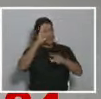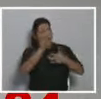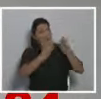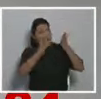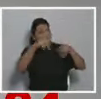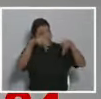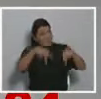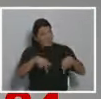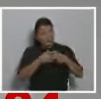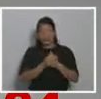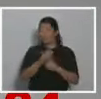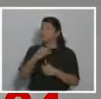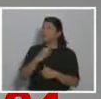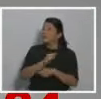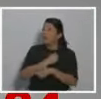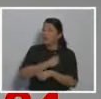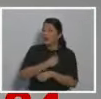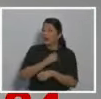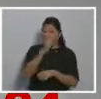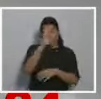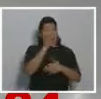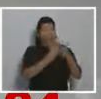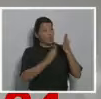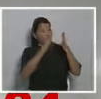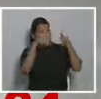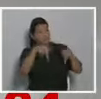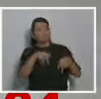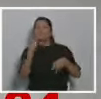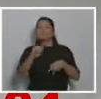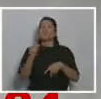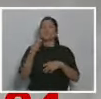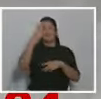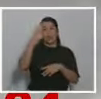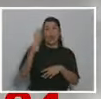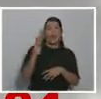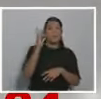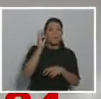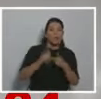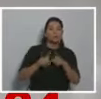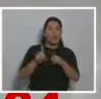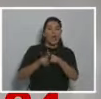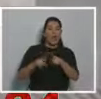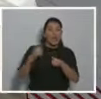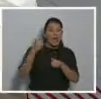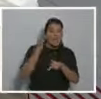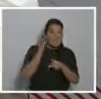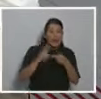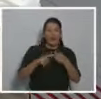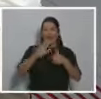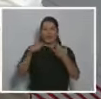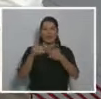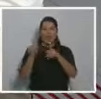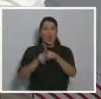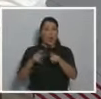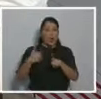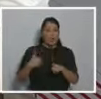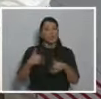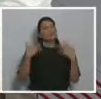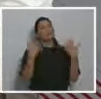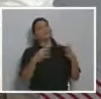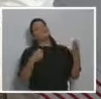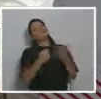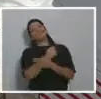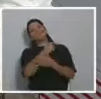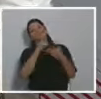Franklin. Saludos para alguien. Sí, mi esposa y mi hermana, para todos mis hermanos. Sí, ay, para